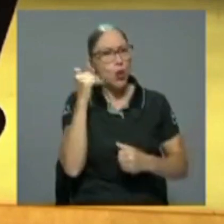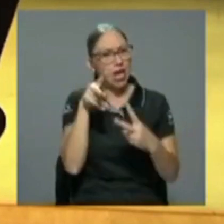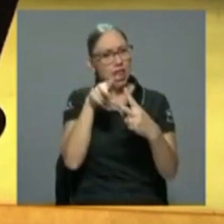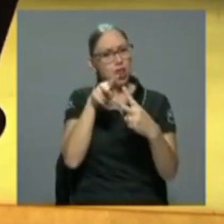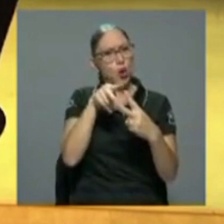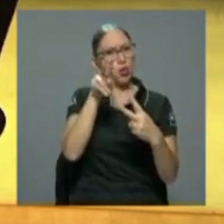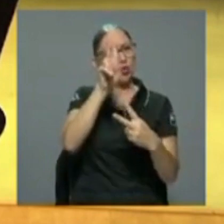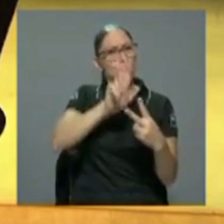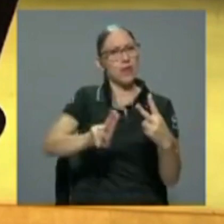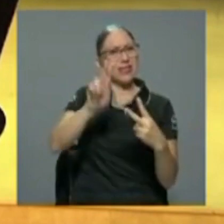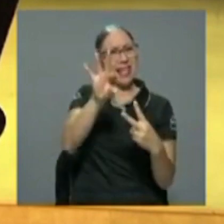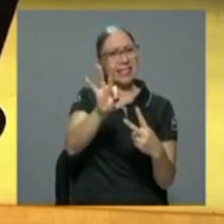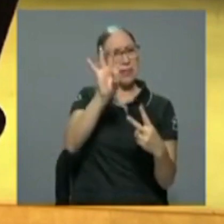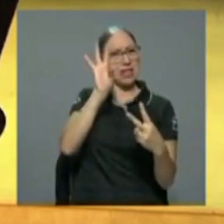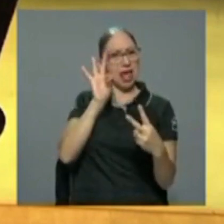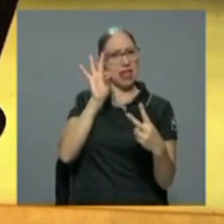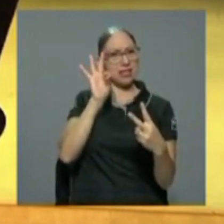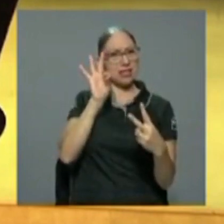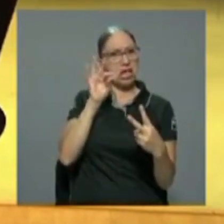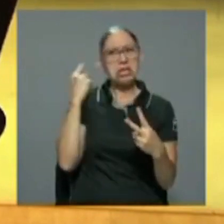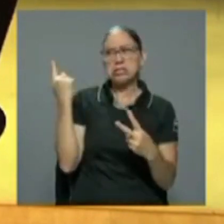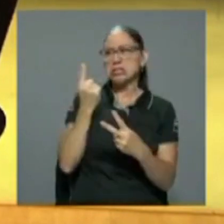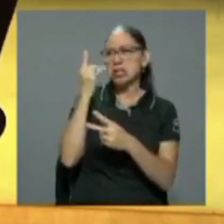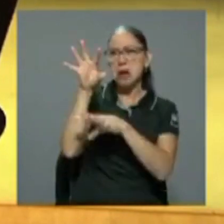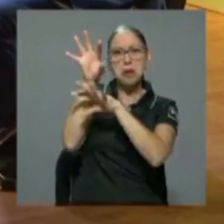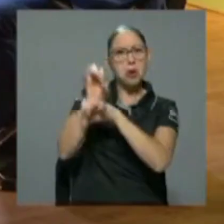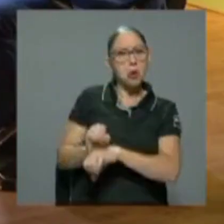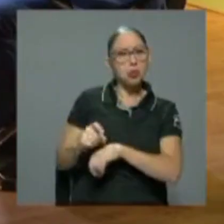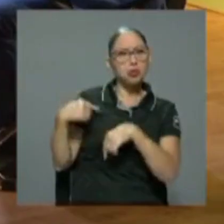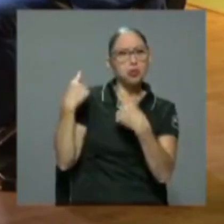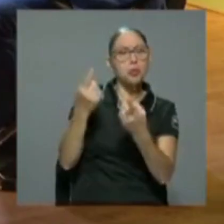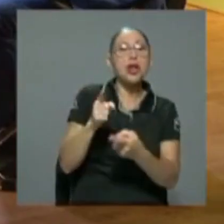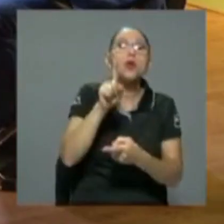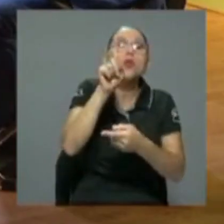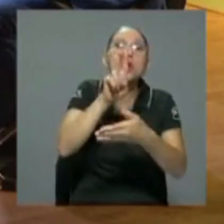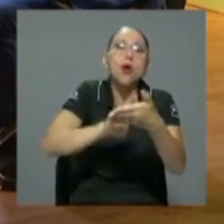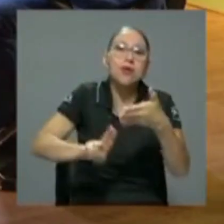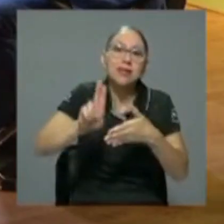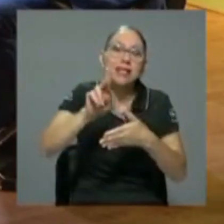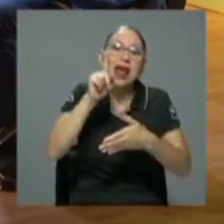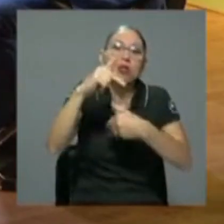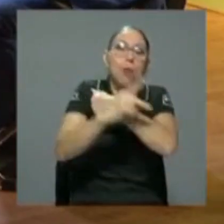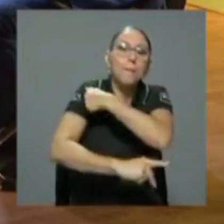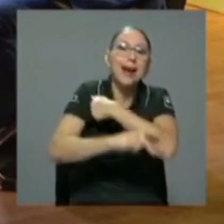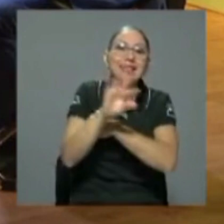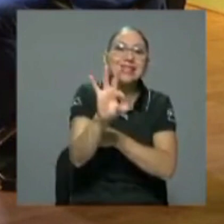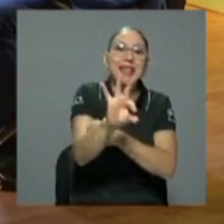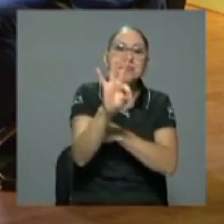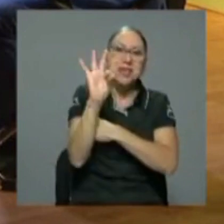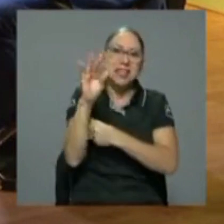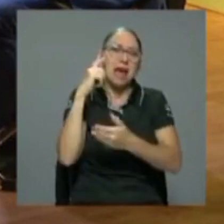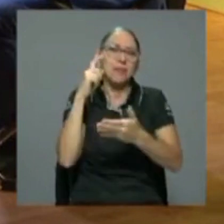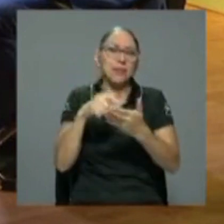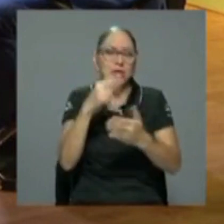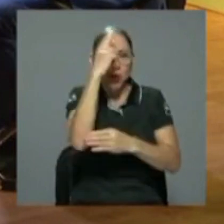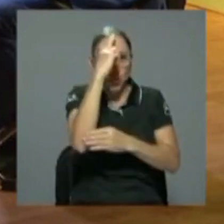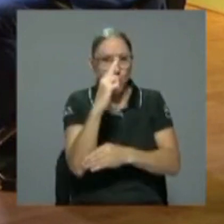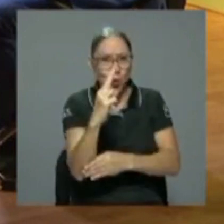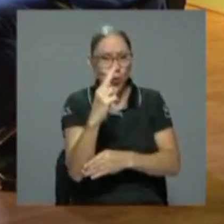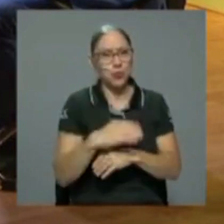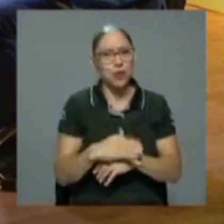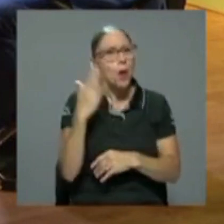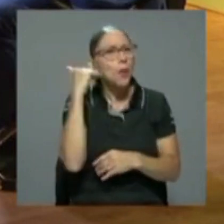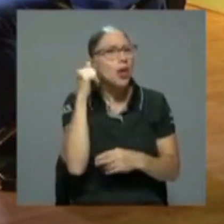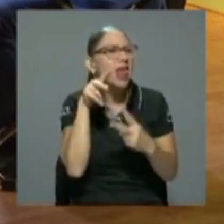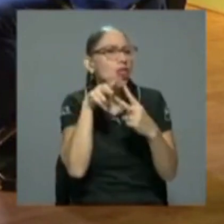usualmente es una universidad o un país quien se invita de honor a una feria. porque como no se pudo hacer en